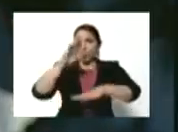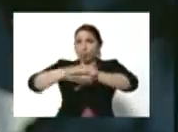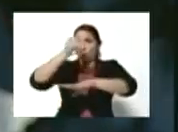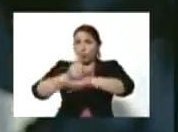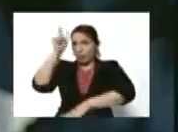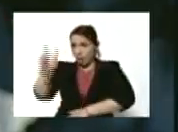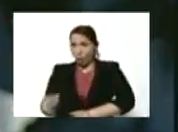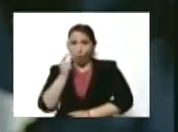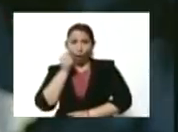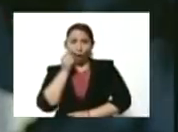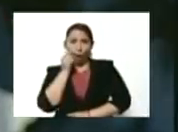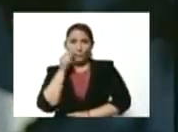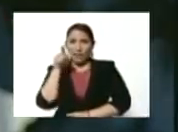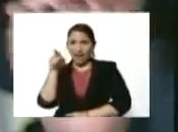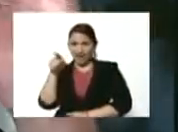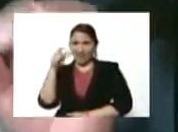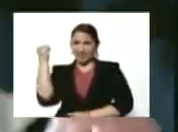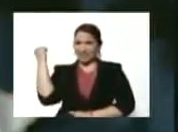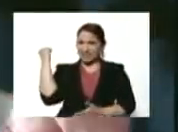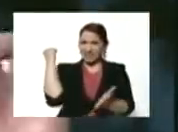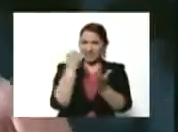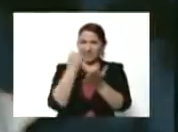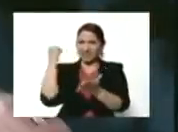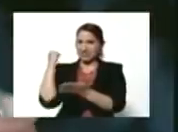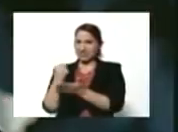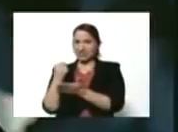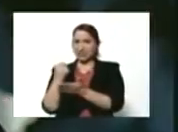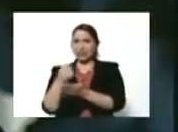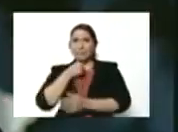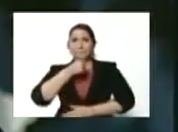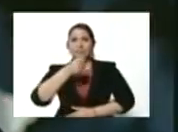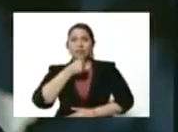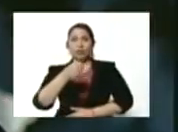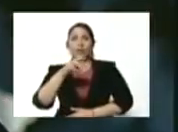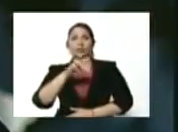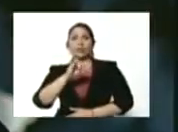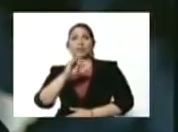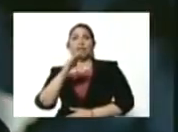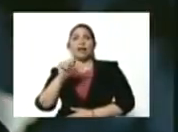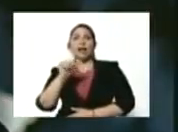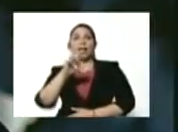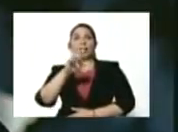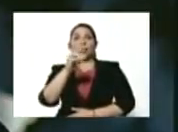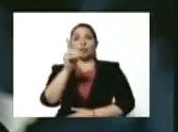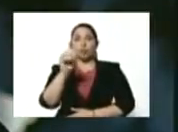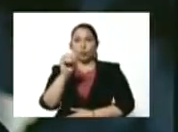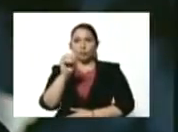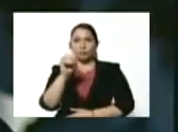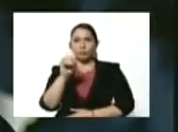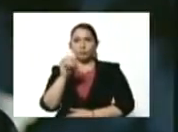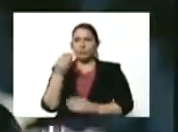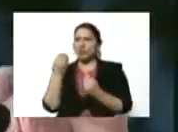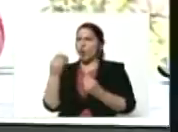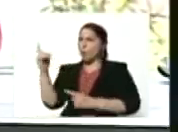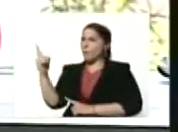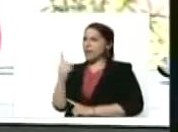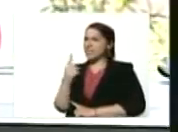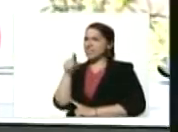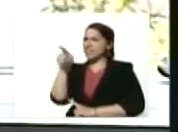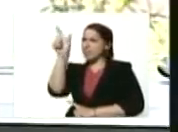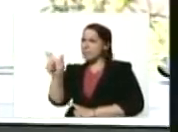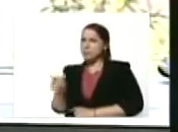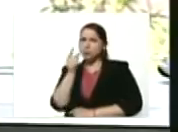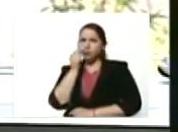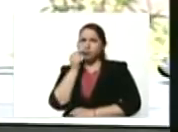directo, es el asesino material del periodista Ricardo Durán. ¿Cómo aparece ese personaje por ahí? Bueno,